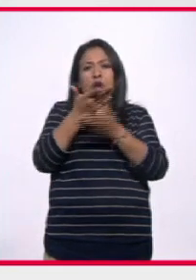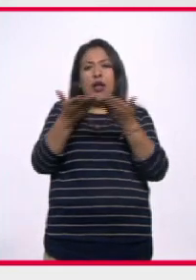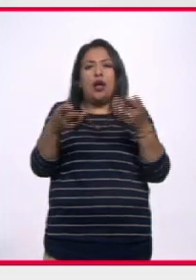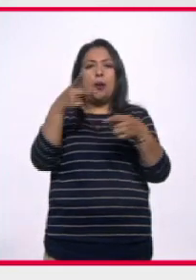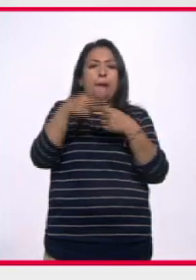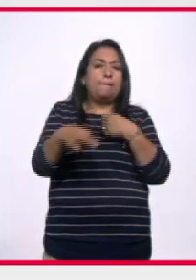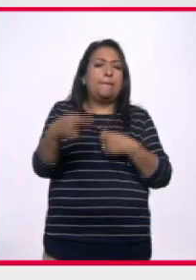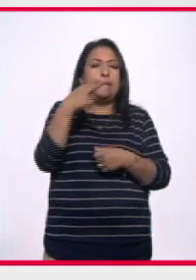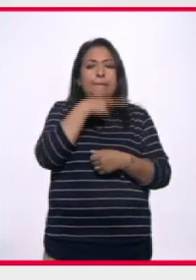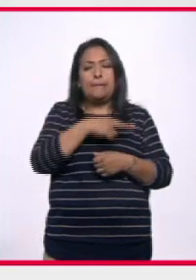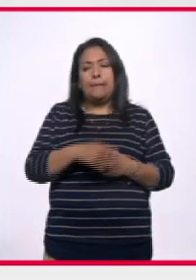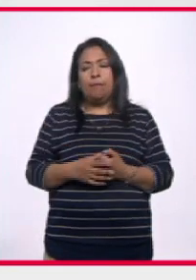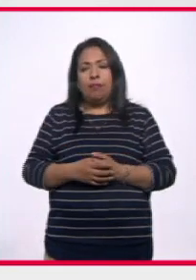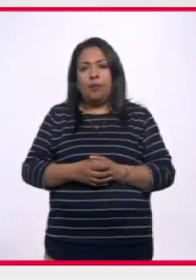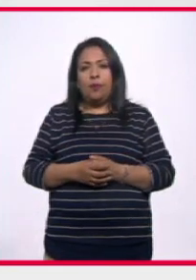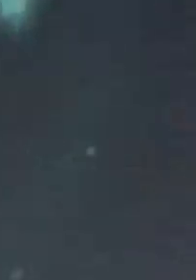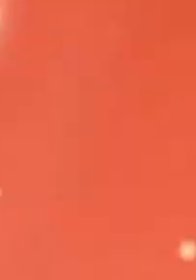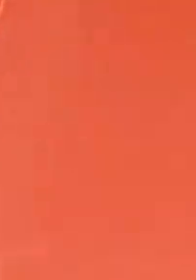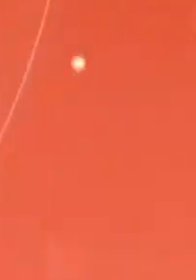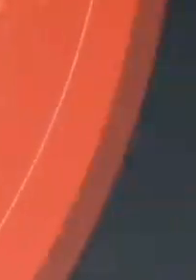vamos a una breve pausa